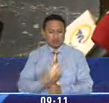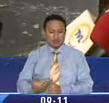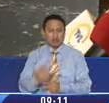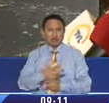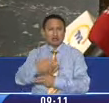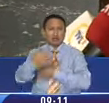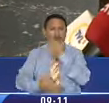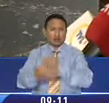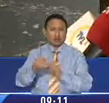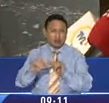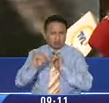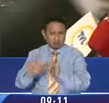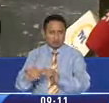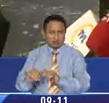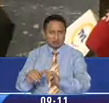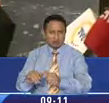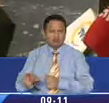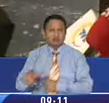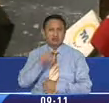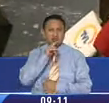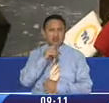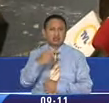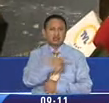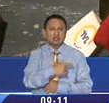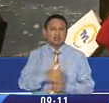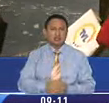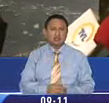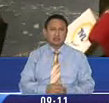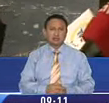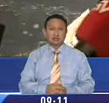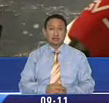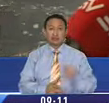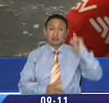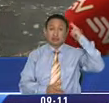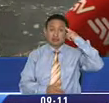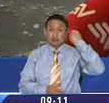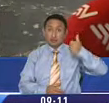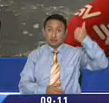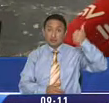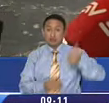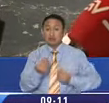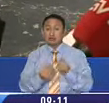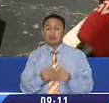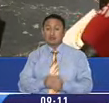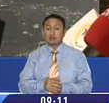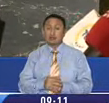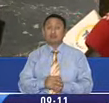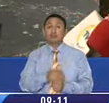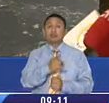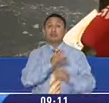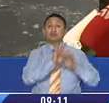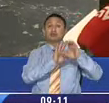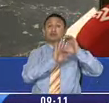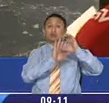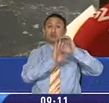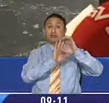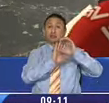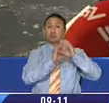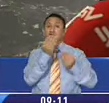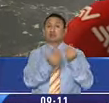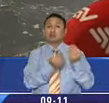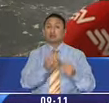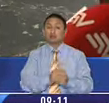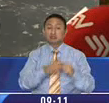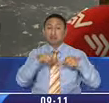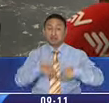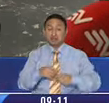encargado de la Judicatura se mantenga indefinidamente en la Judicatura? Al gobierno. ¿Qué ha hecho el Consejo de Participación Ciudadana?